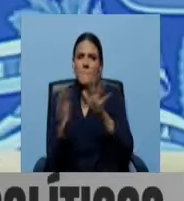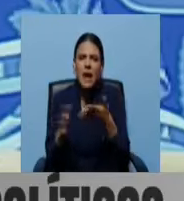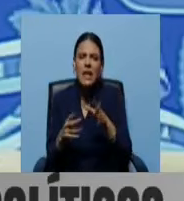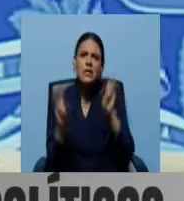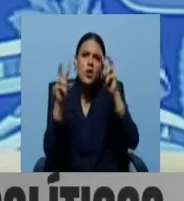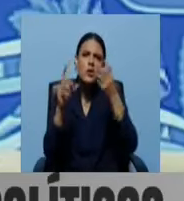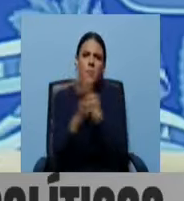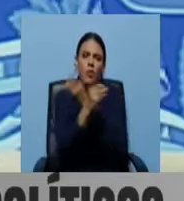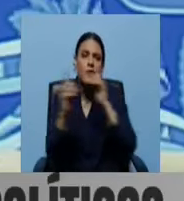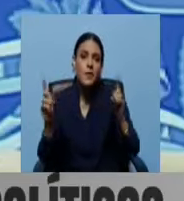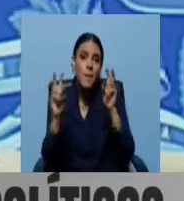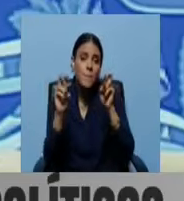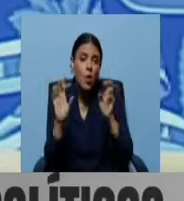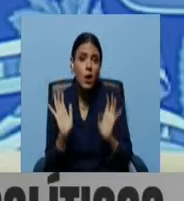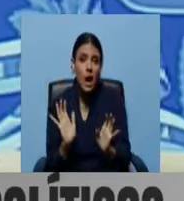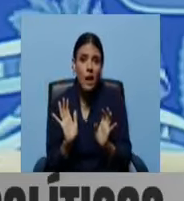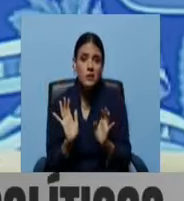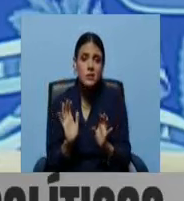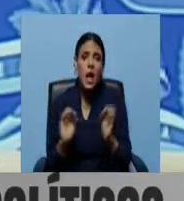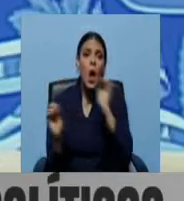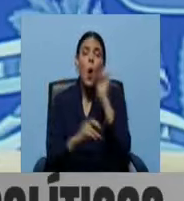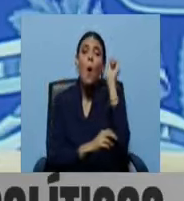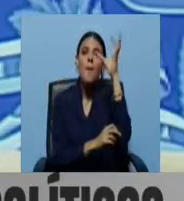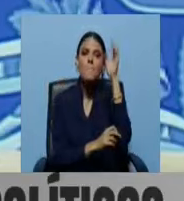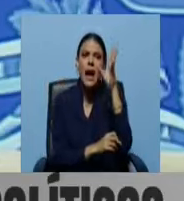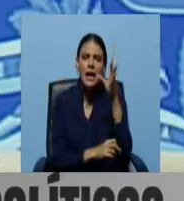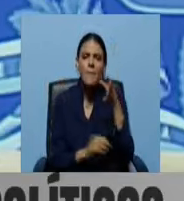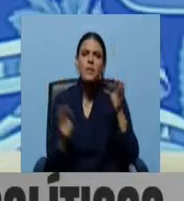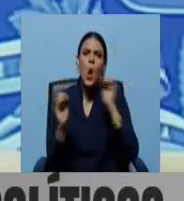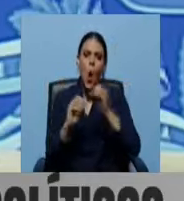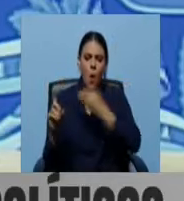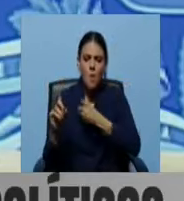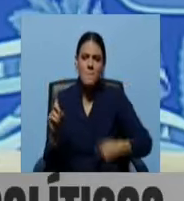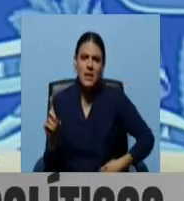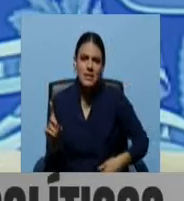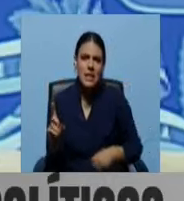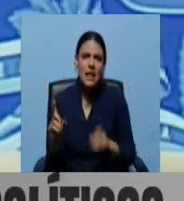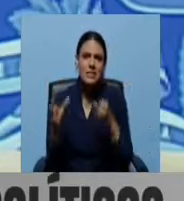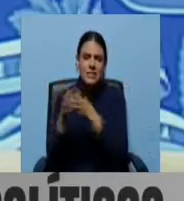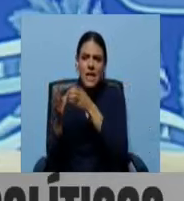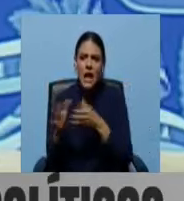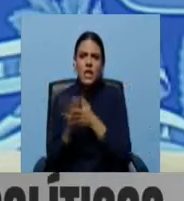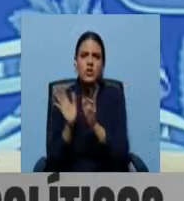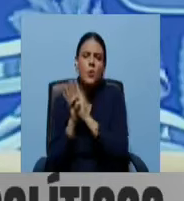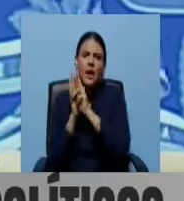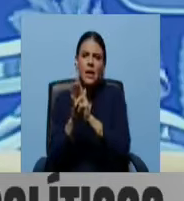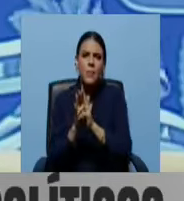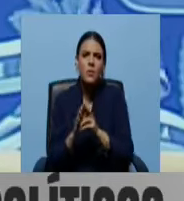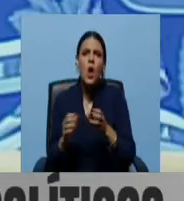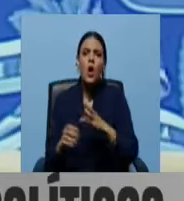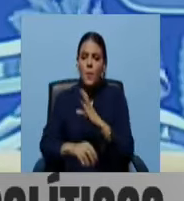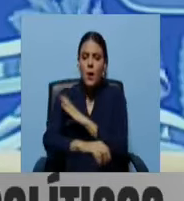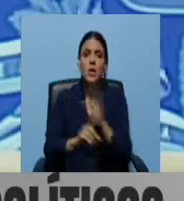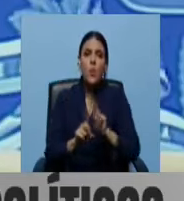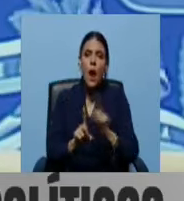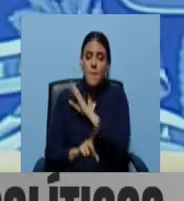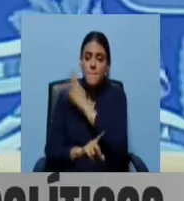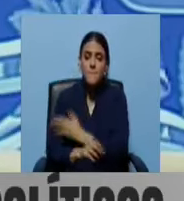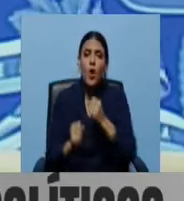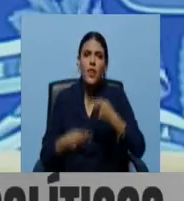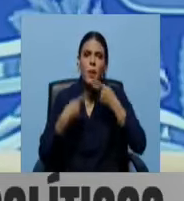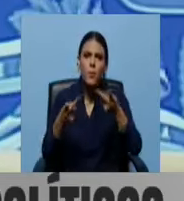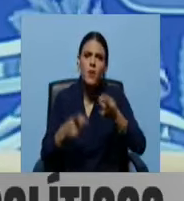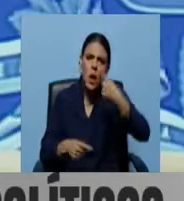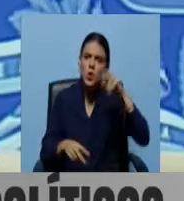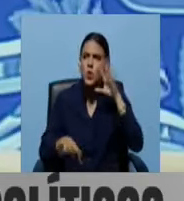democracias o parlamentarias o presidenciales con representación en poderes públicos, nosotros